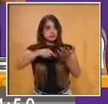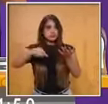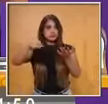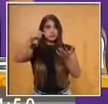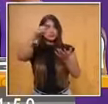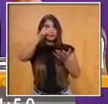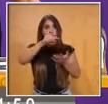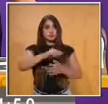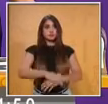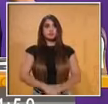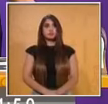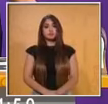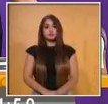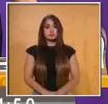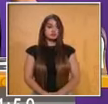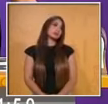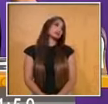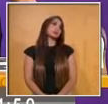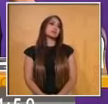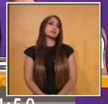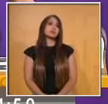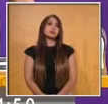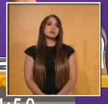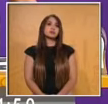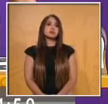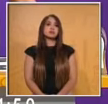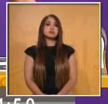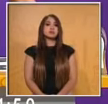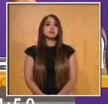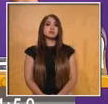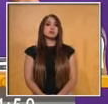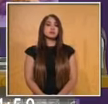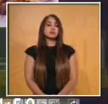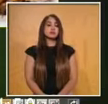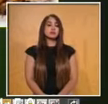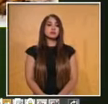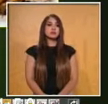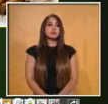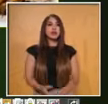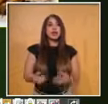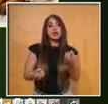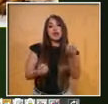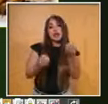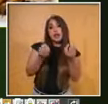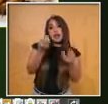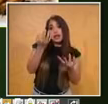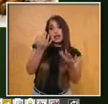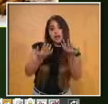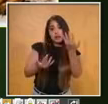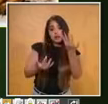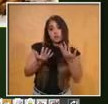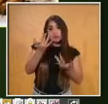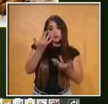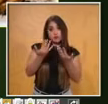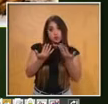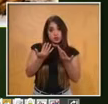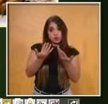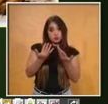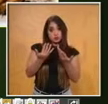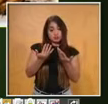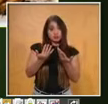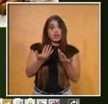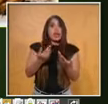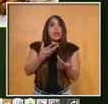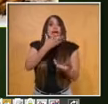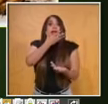un poquito en estarlo recortando. Ok, el fuego y la fricción. El hombre aprendió a producir